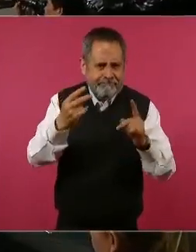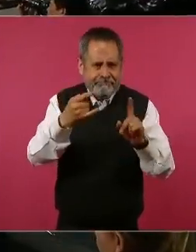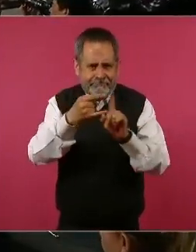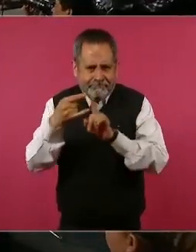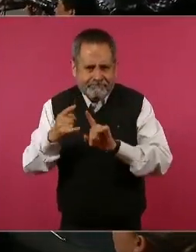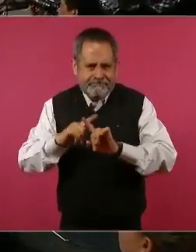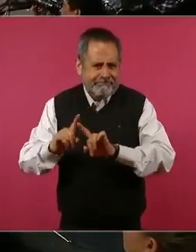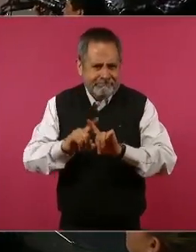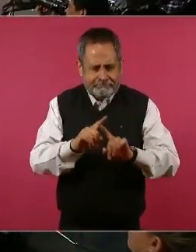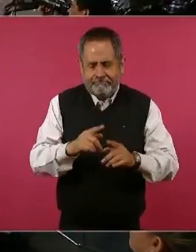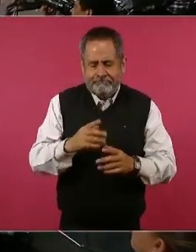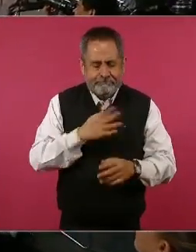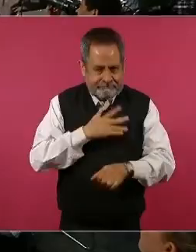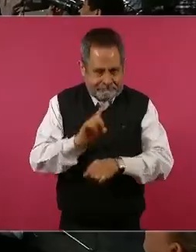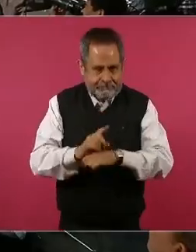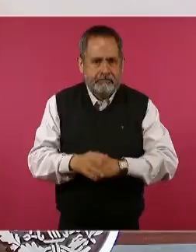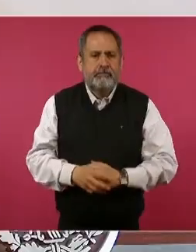plataformas.